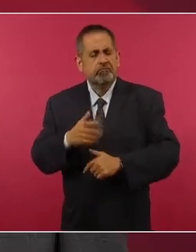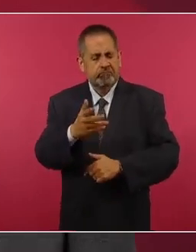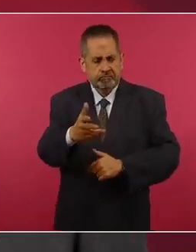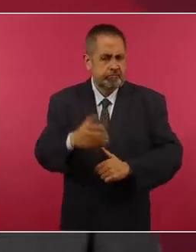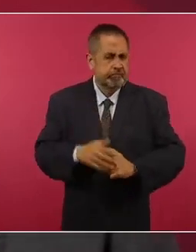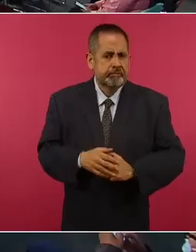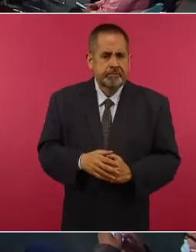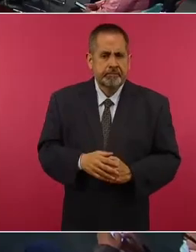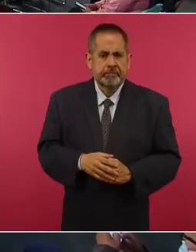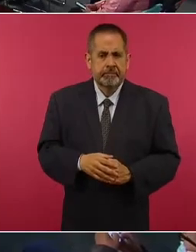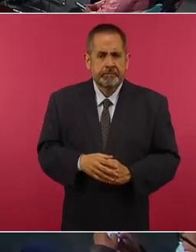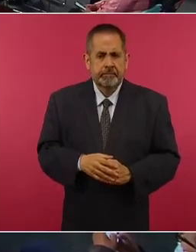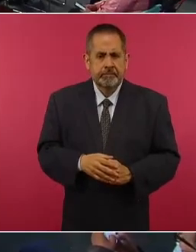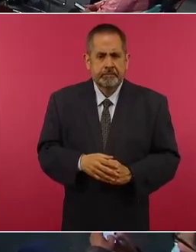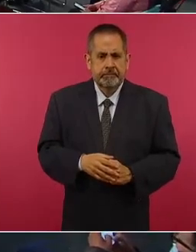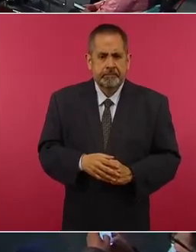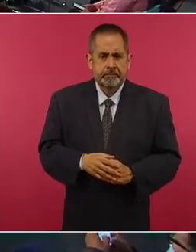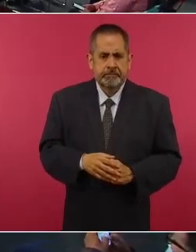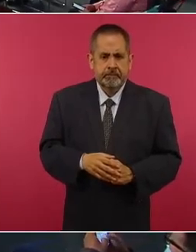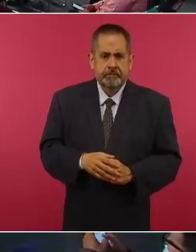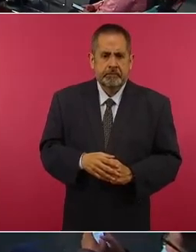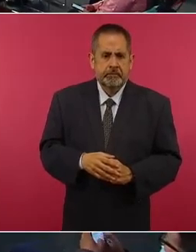Y como